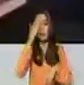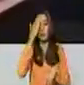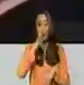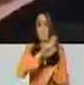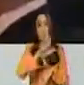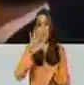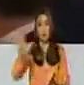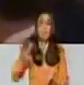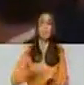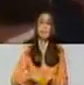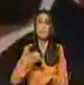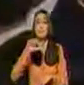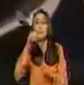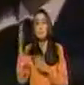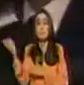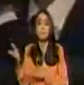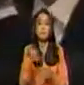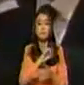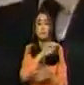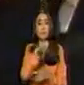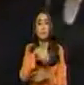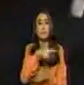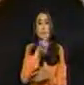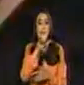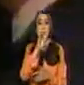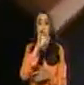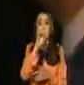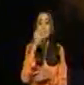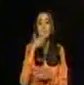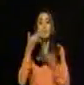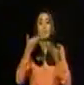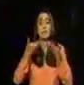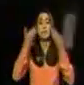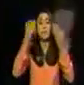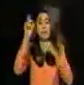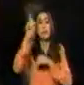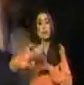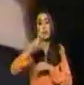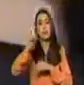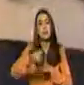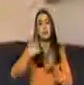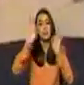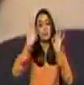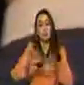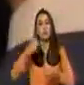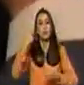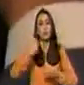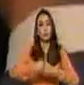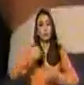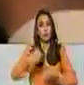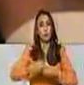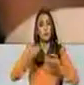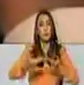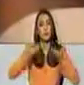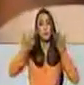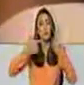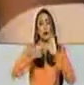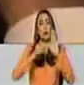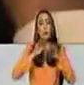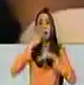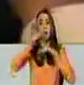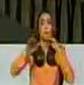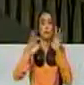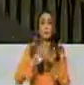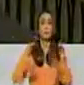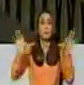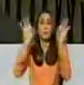Por otro lado, Julio Borges, representante de Juan Guaidó, habló sobre la necesidad de adoptar medidas duras y que la aprobación del TIAR es un paso muy